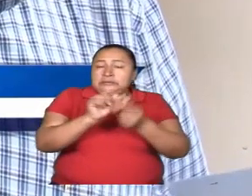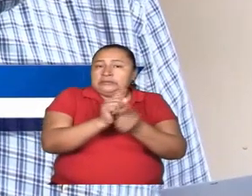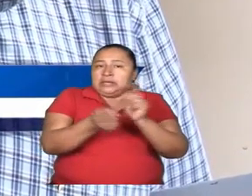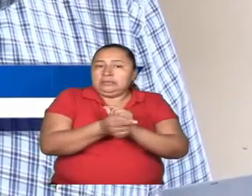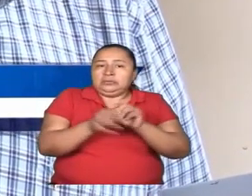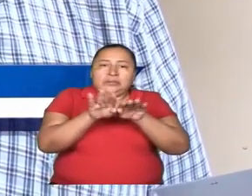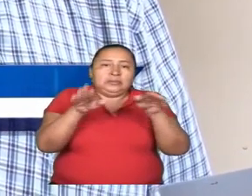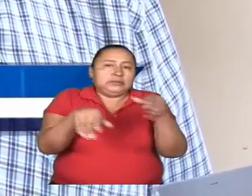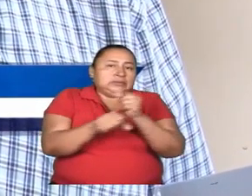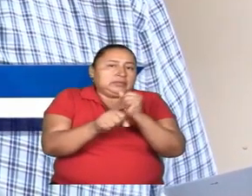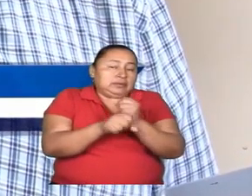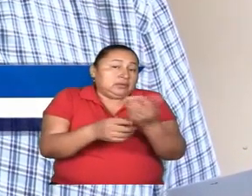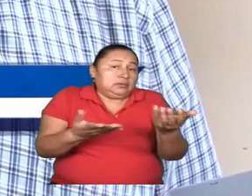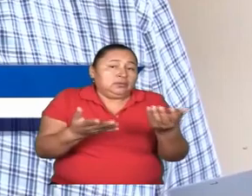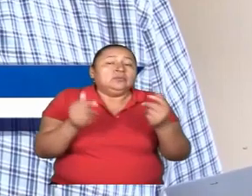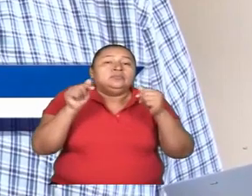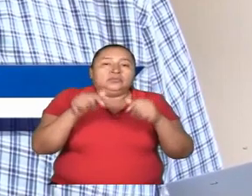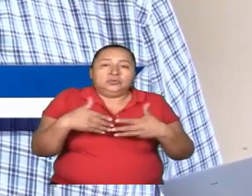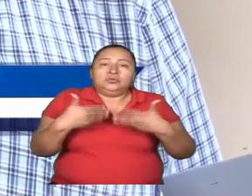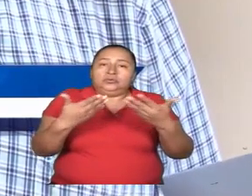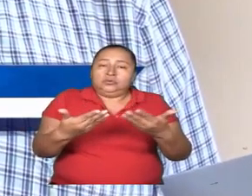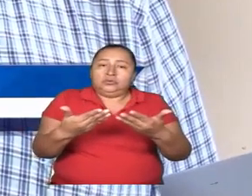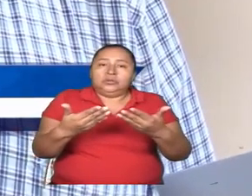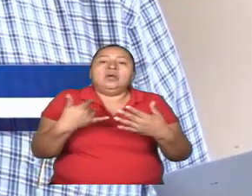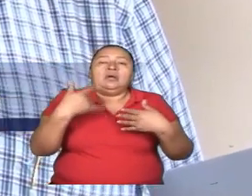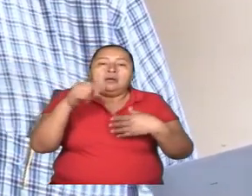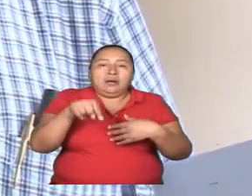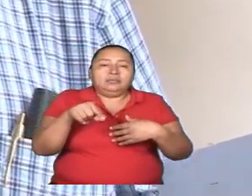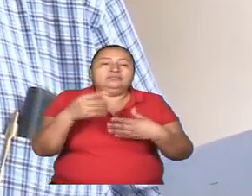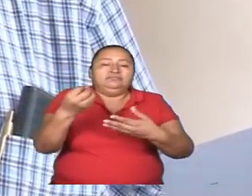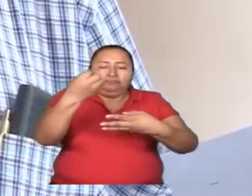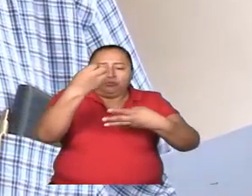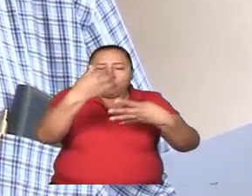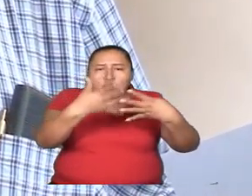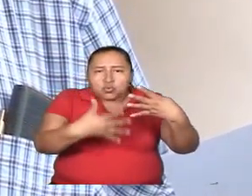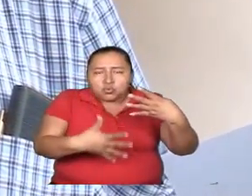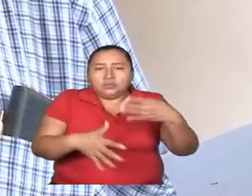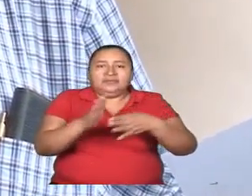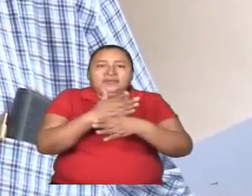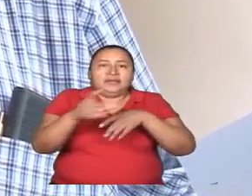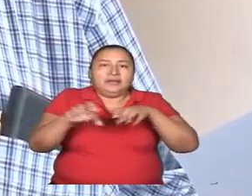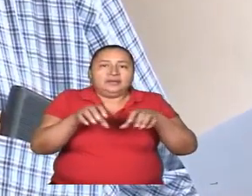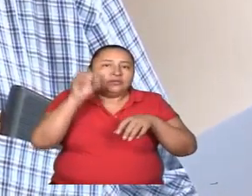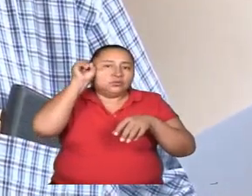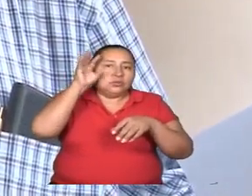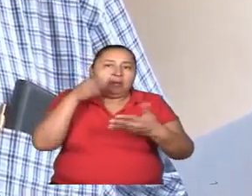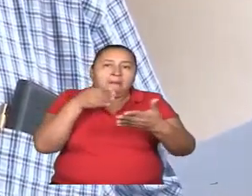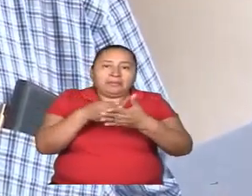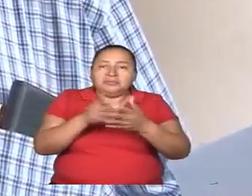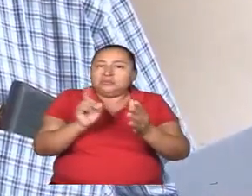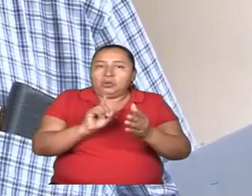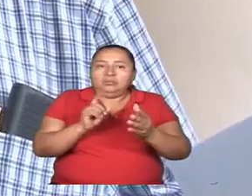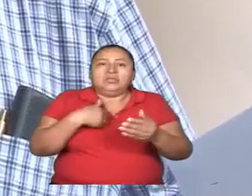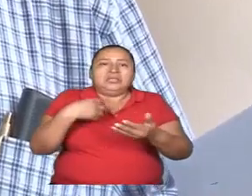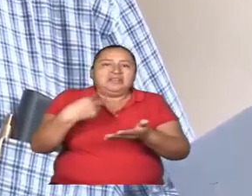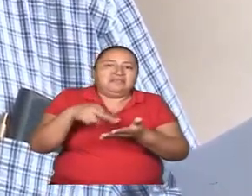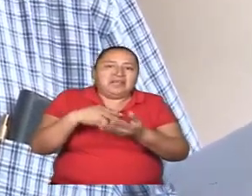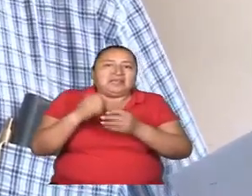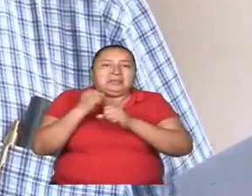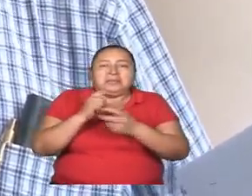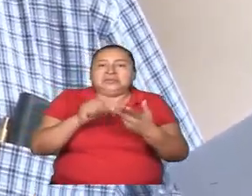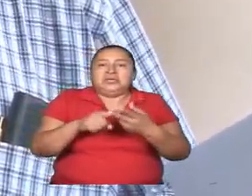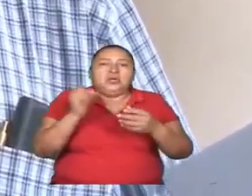de trabajo. Entonces, han venido una serie de actividades que el turismo no se ha detenido. Ahí están las fiestas patronales, ahí están